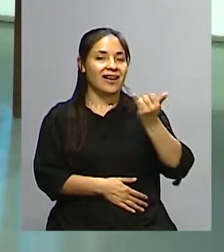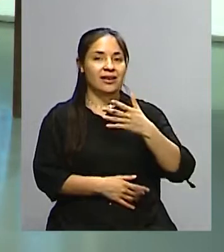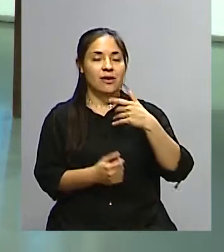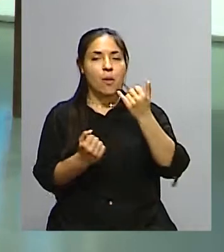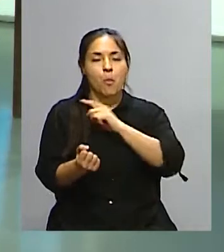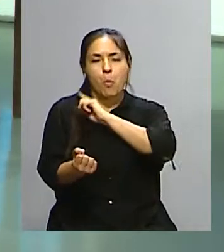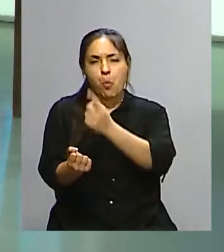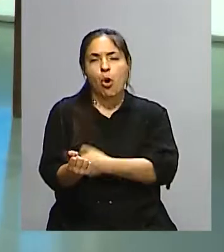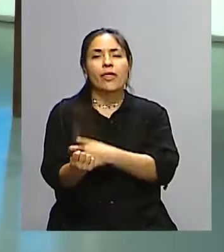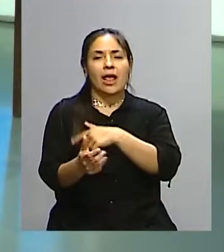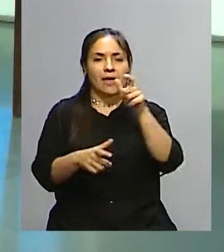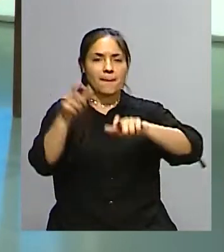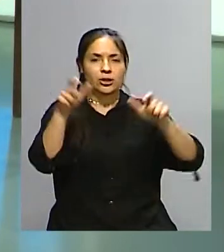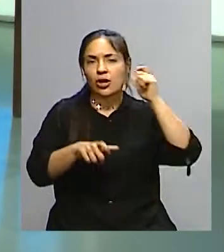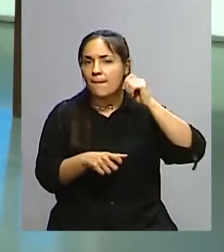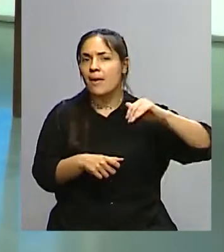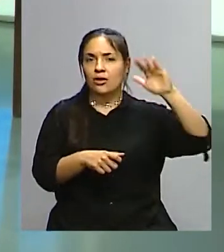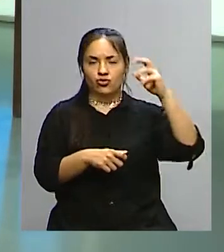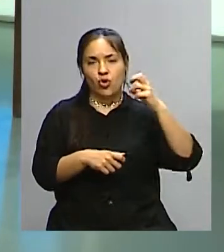personas mayores que tiene que ver con